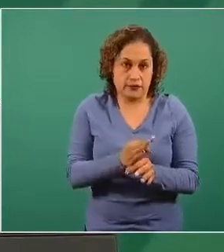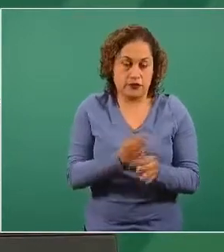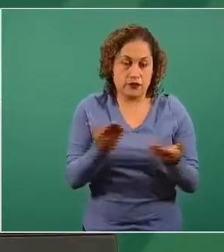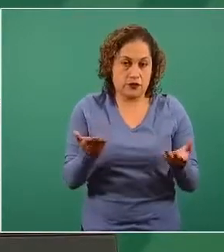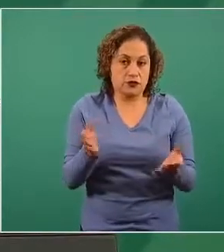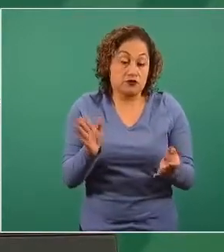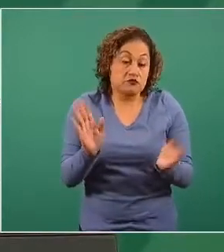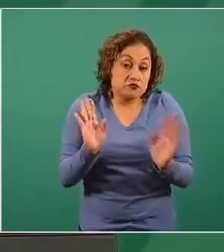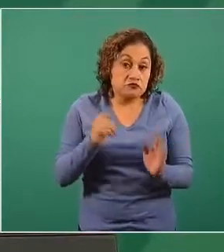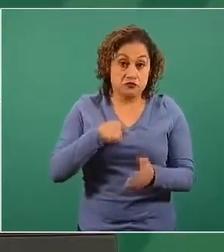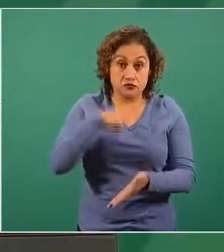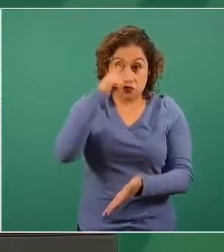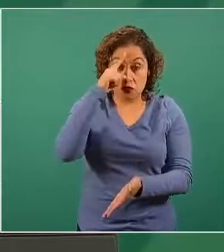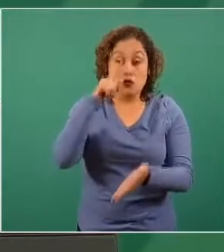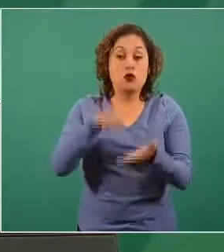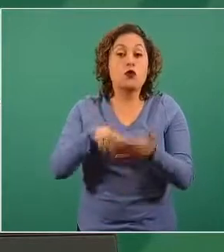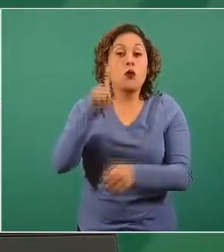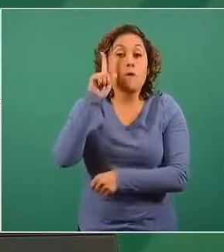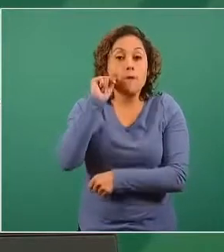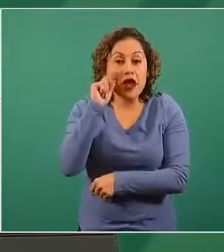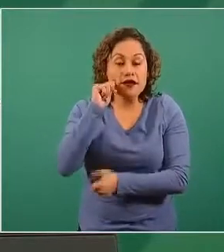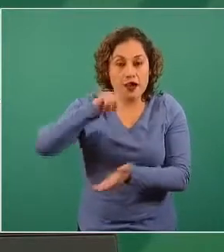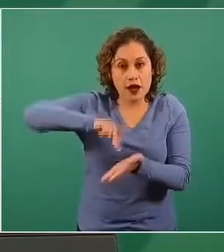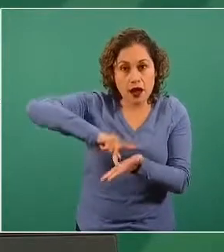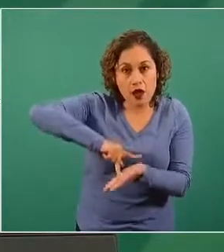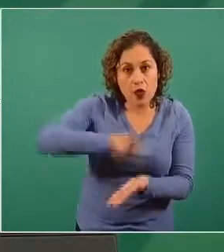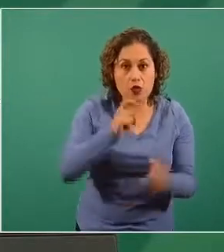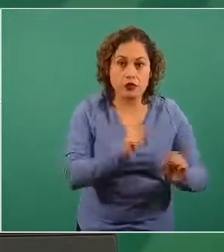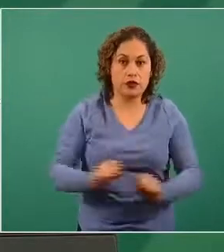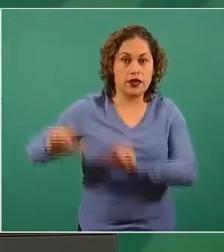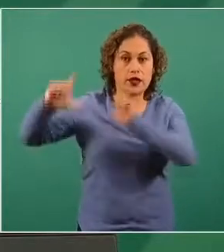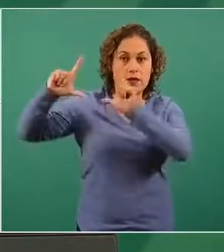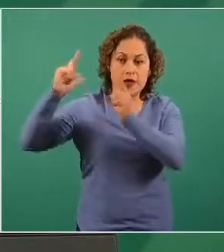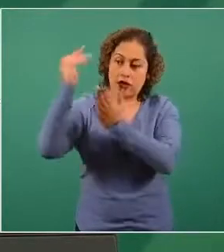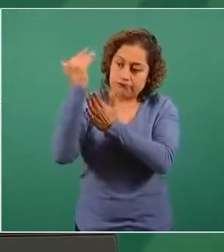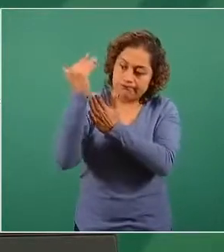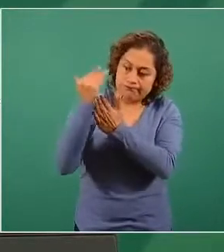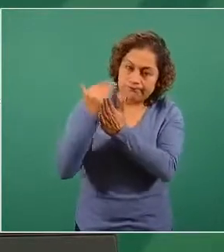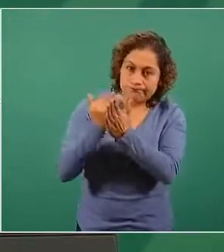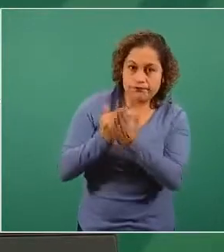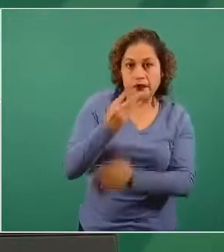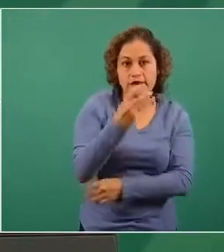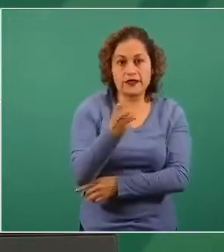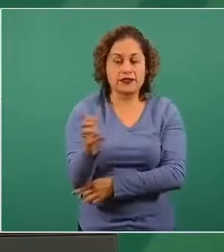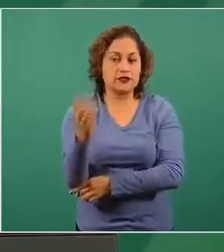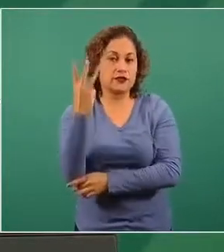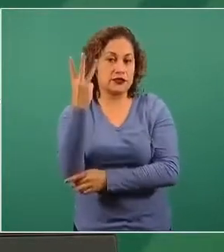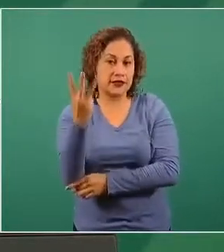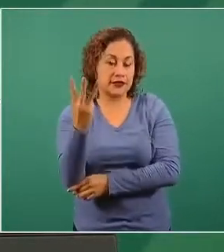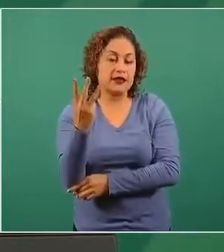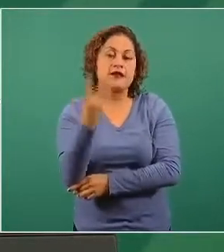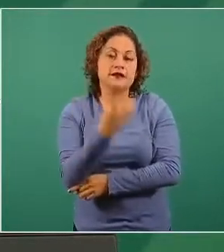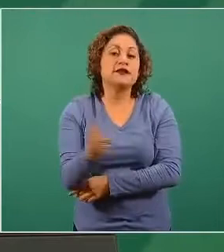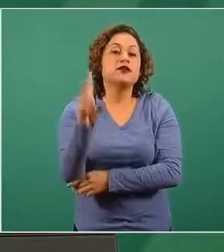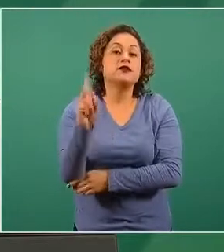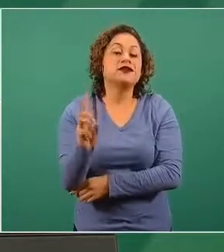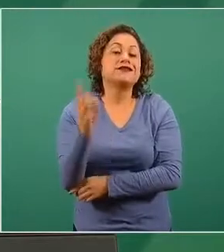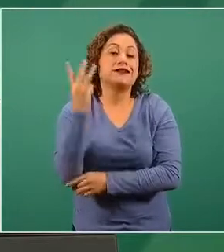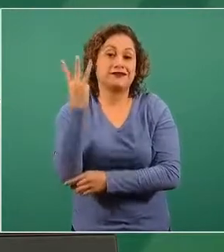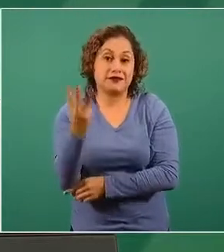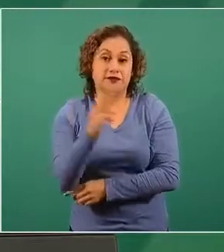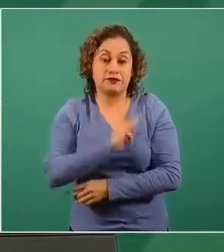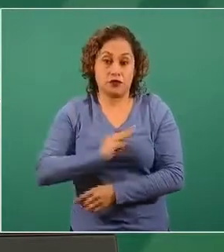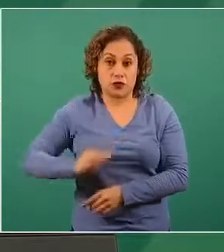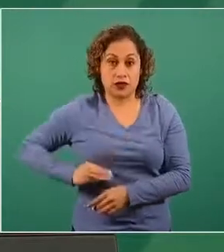presentar el día de mañana el listado de los municipios, de los 333 municipios que se